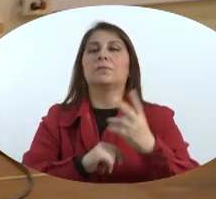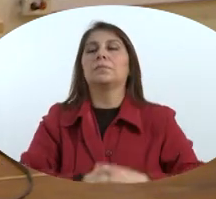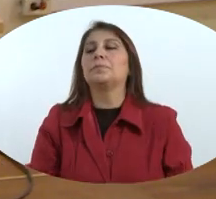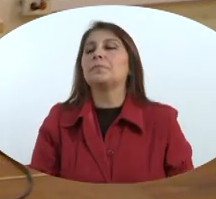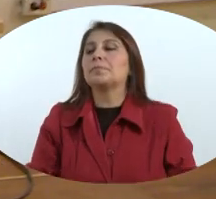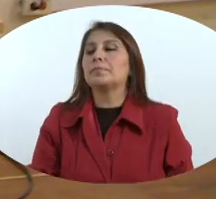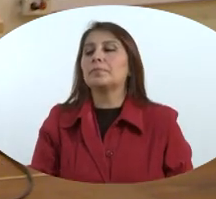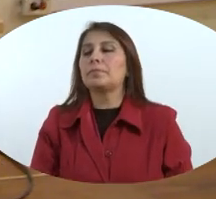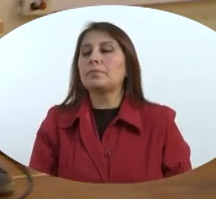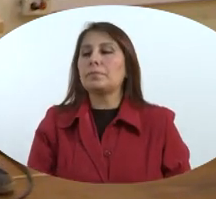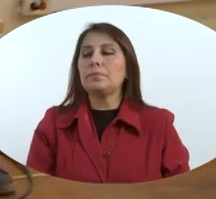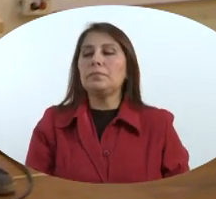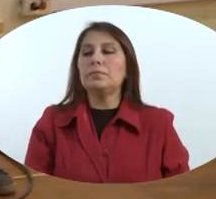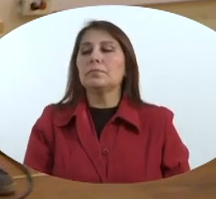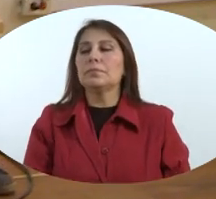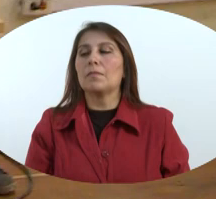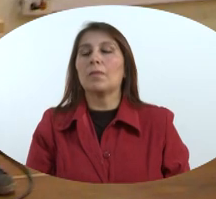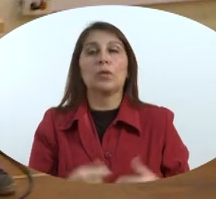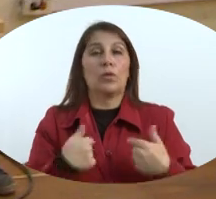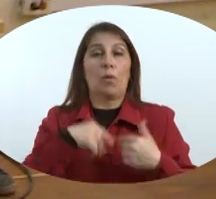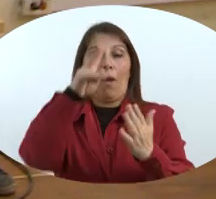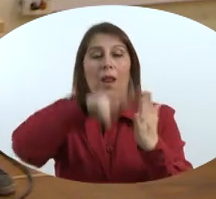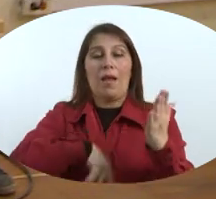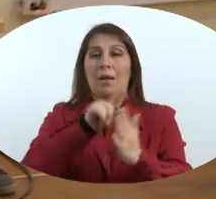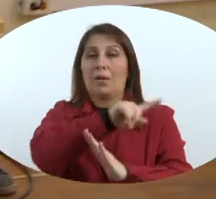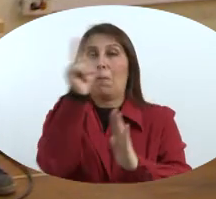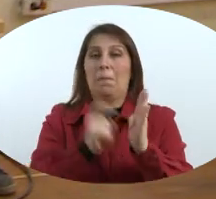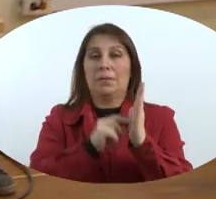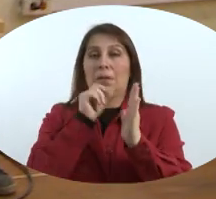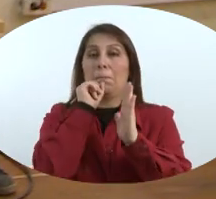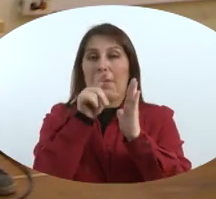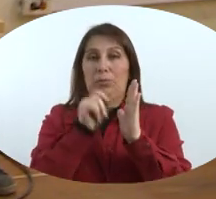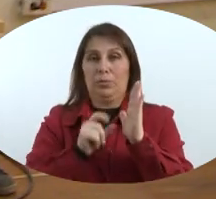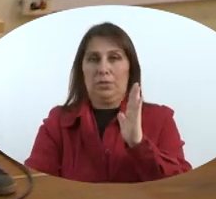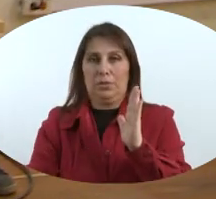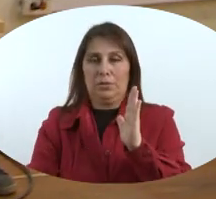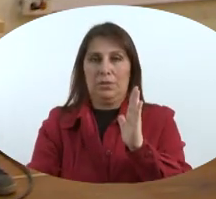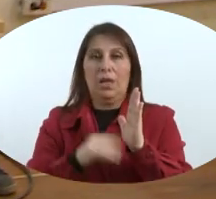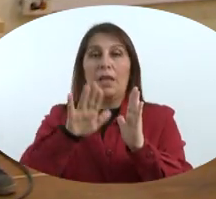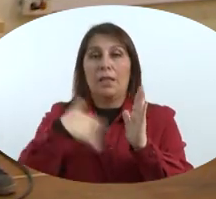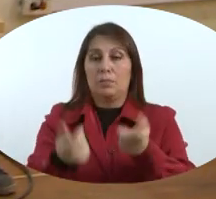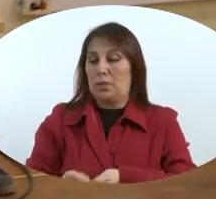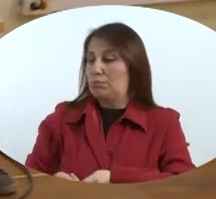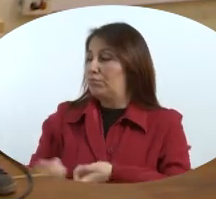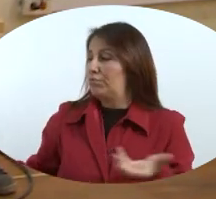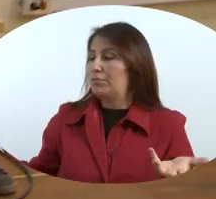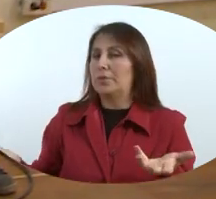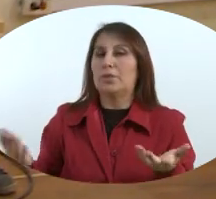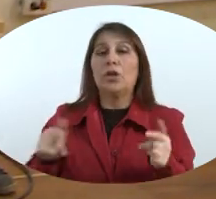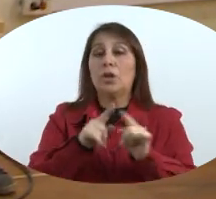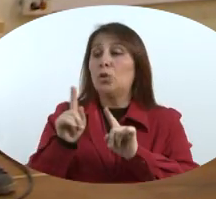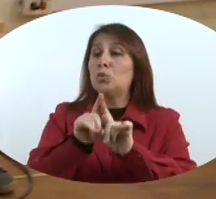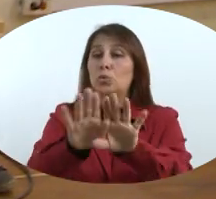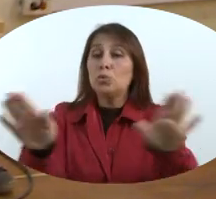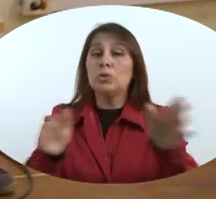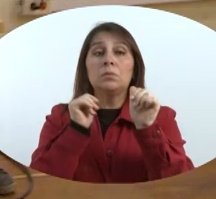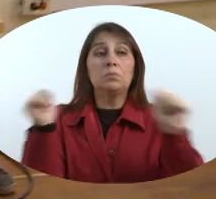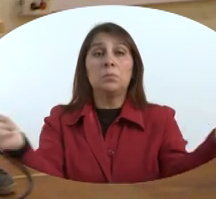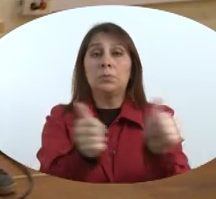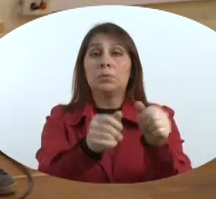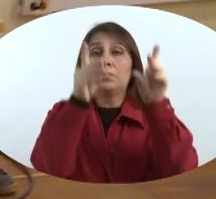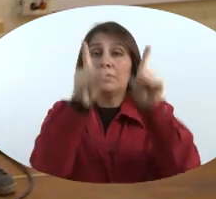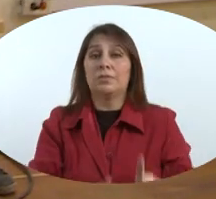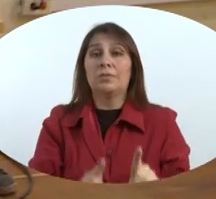plancha número 1 voy a permitirme leer todas las preguntas para que ustedes sepan luego se las entregó y ustedes escogen el orden en el que quieren